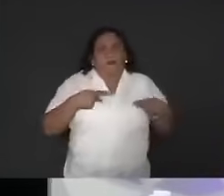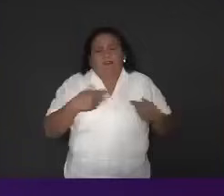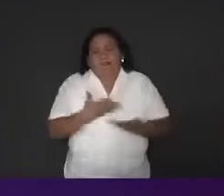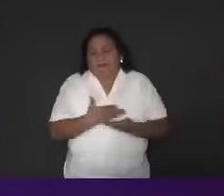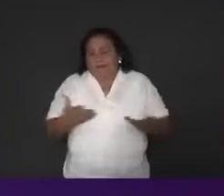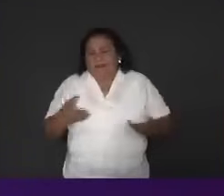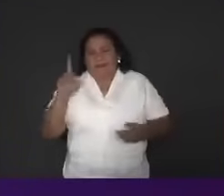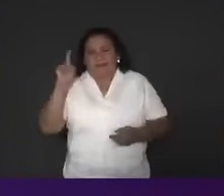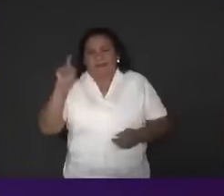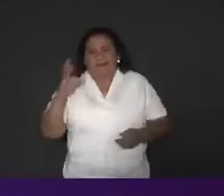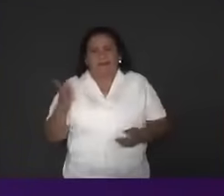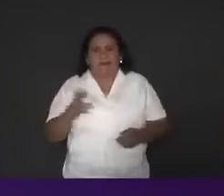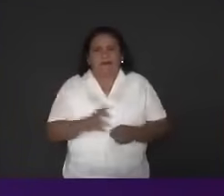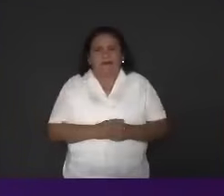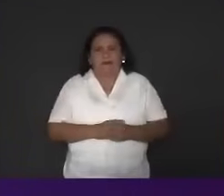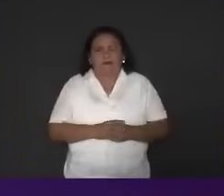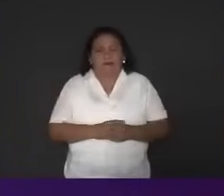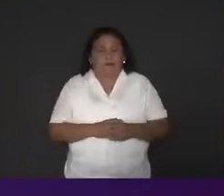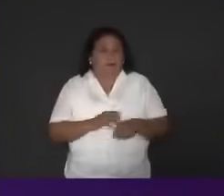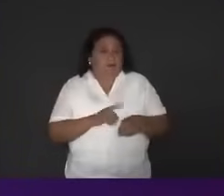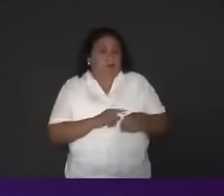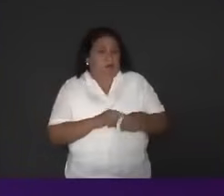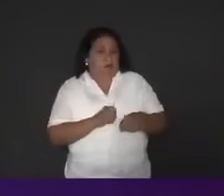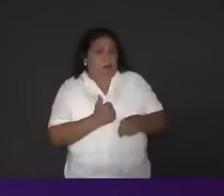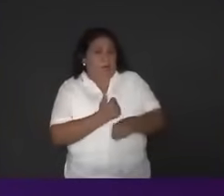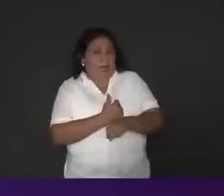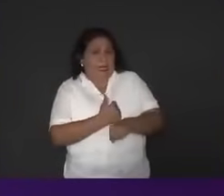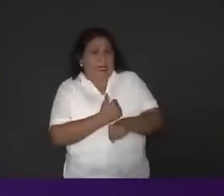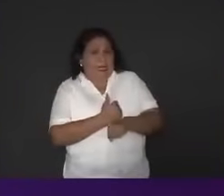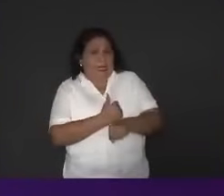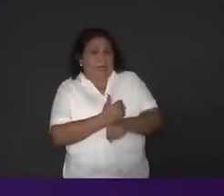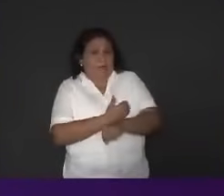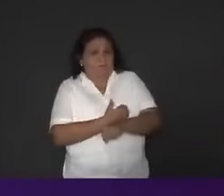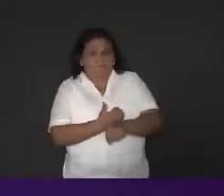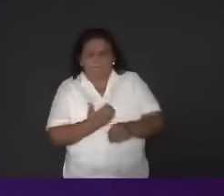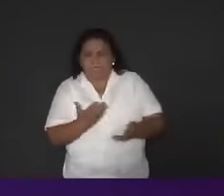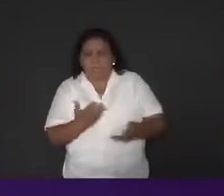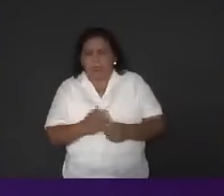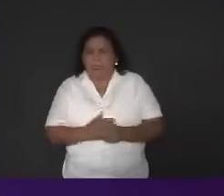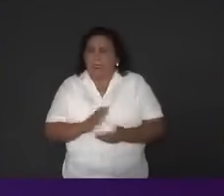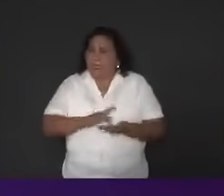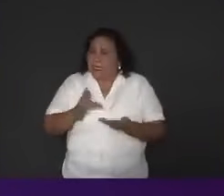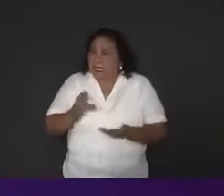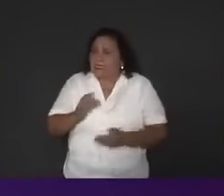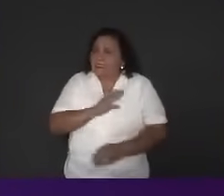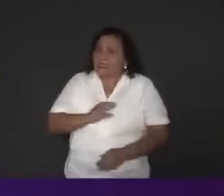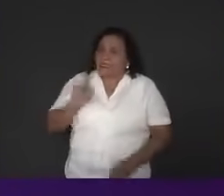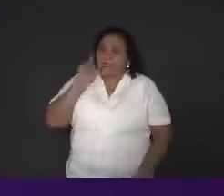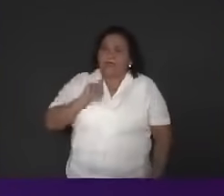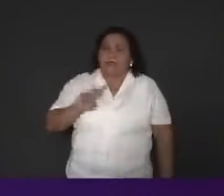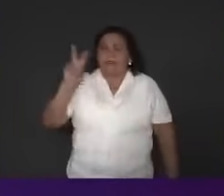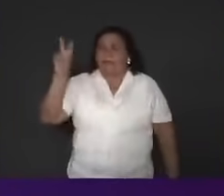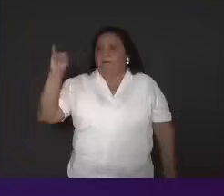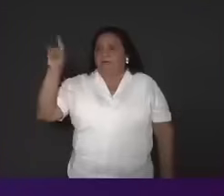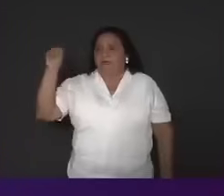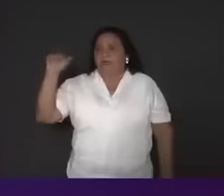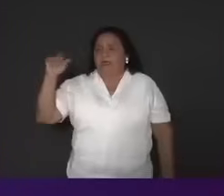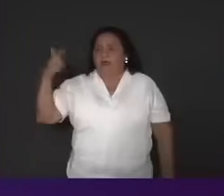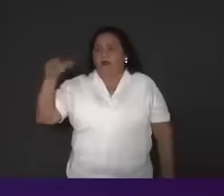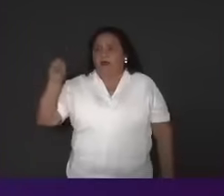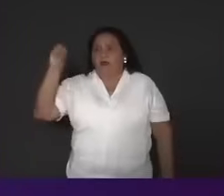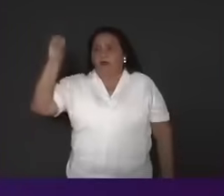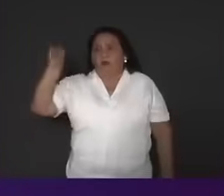agua, incluso ya con un tono y un color amarillento. Gracias, candidata Vida Gómez. ¿Alguien más quiere usar el uso de la palabra, su bolsa de